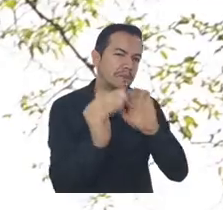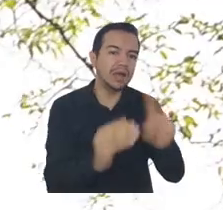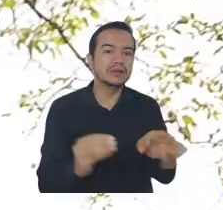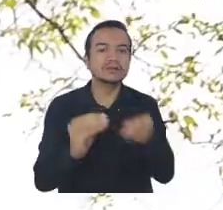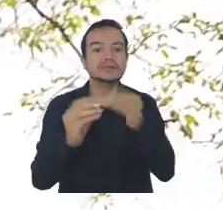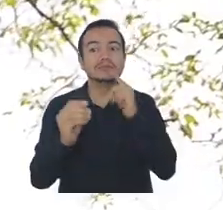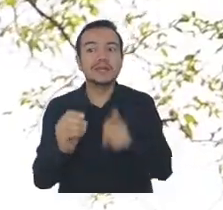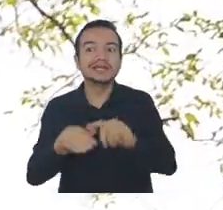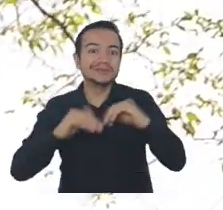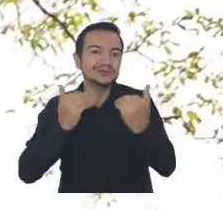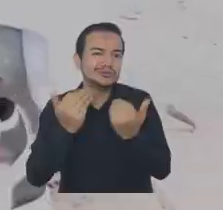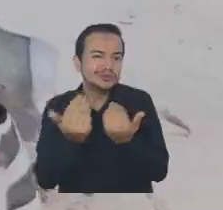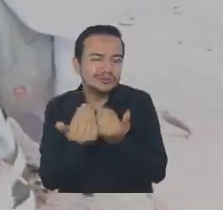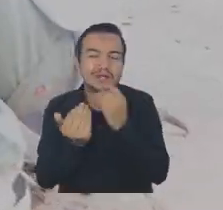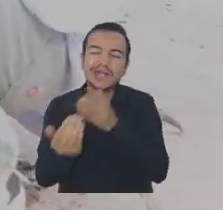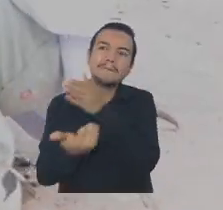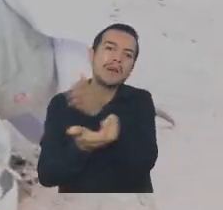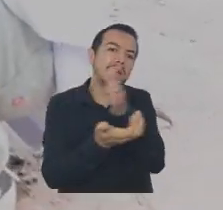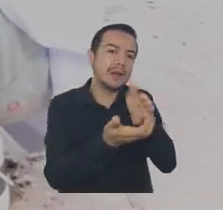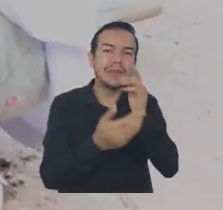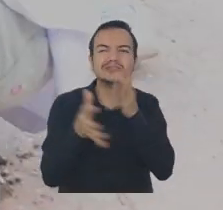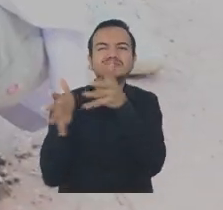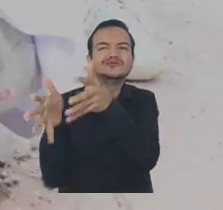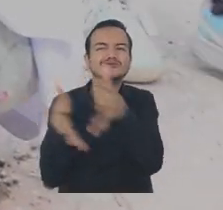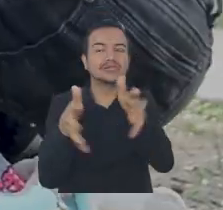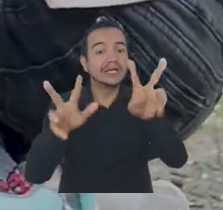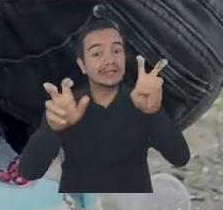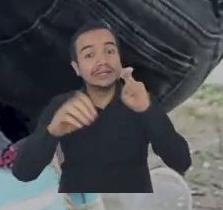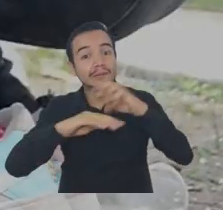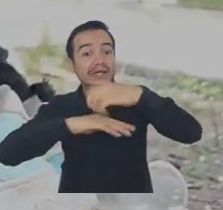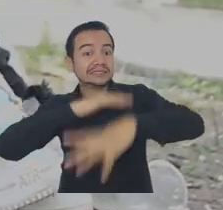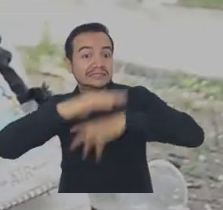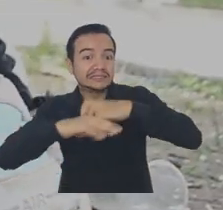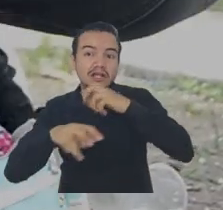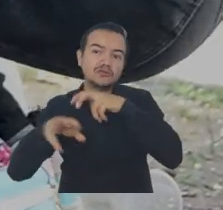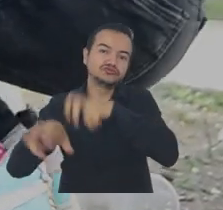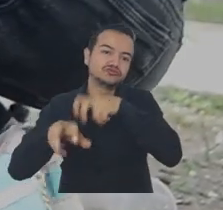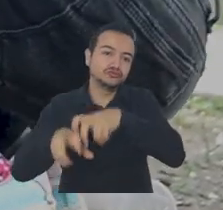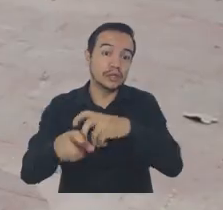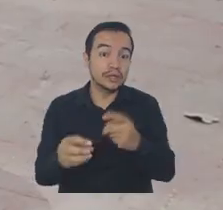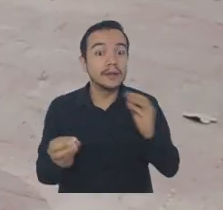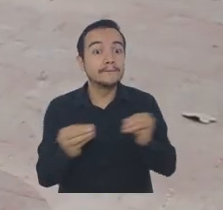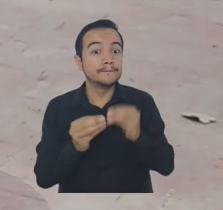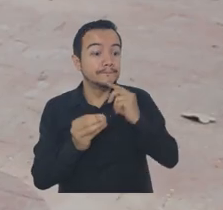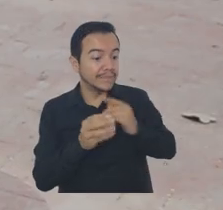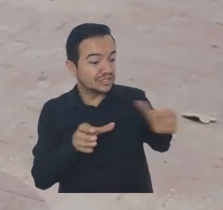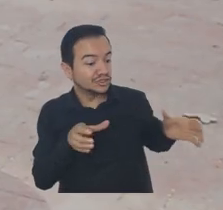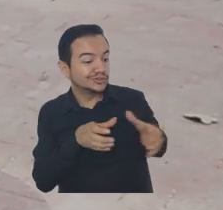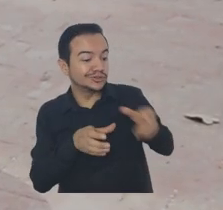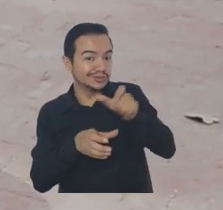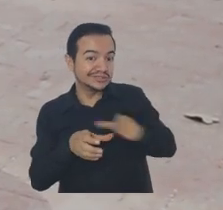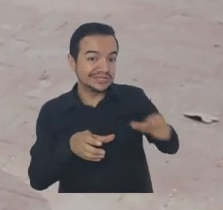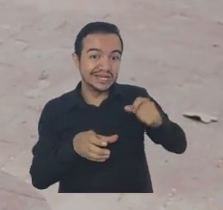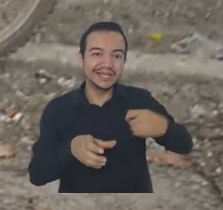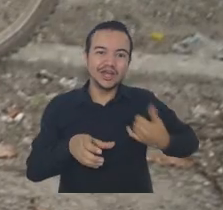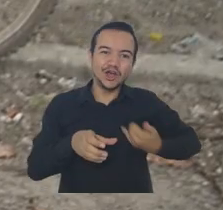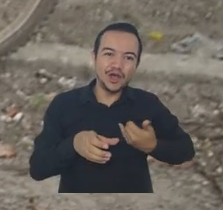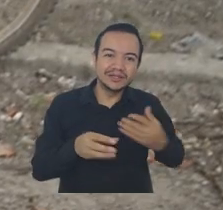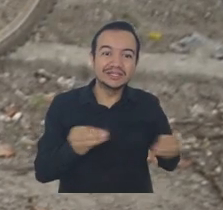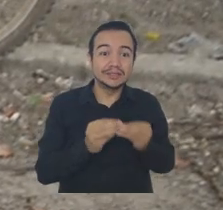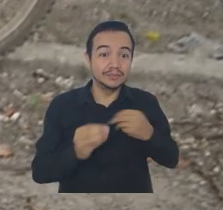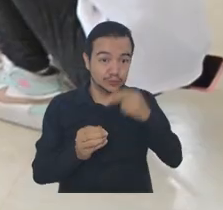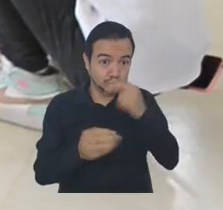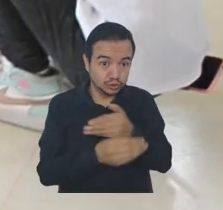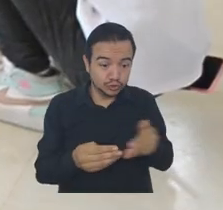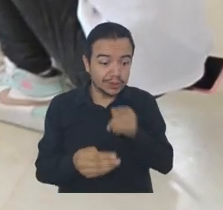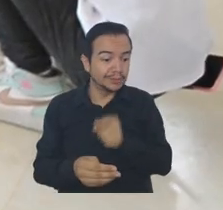lleven hacia una transición a la agroecología. Además, con cerca de 20 niños y jóvenes, siembran nuevas plantas y una vez al mes